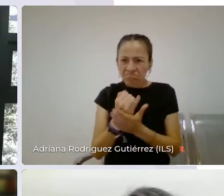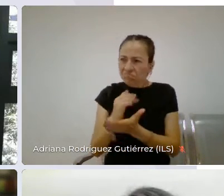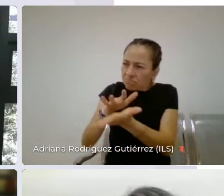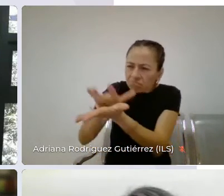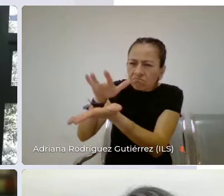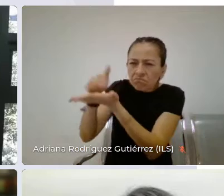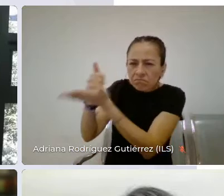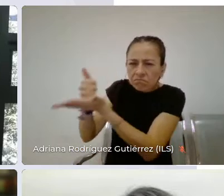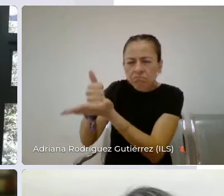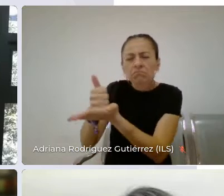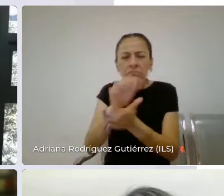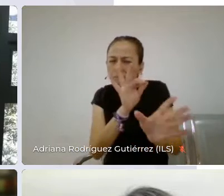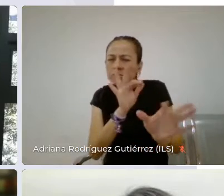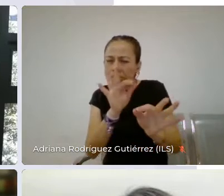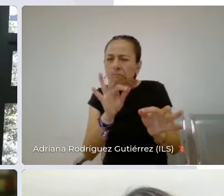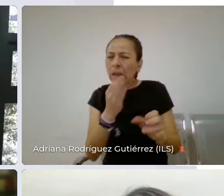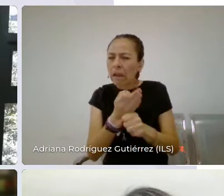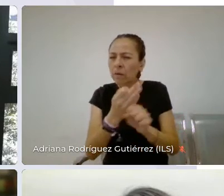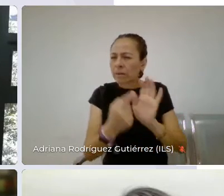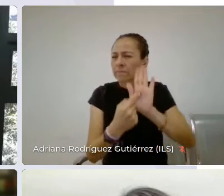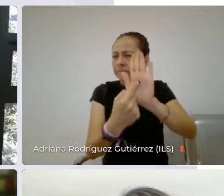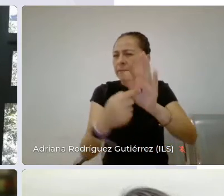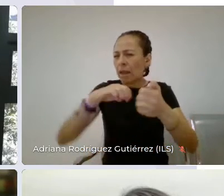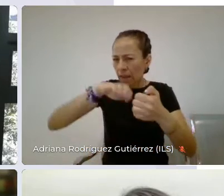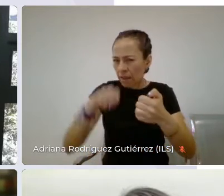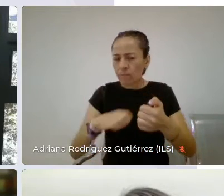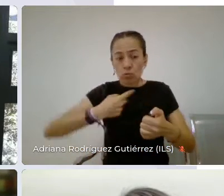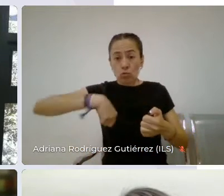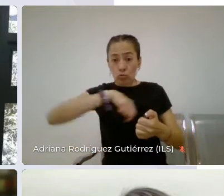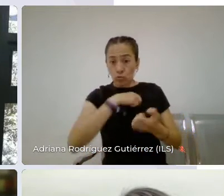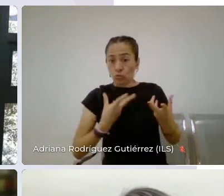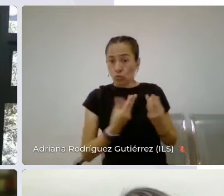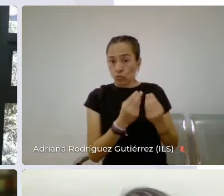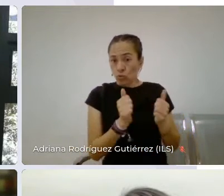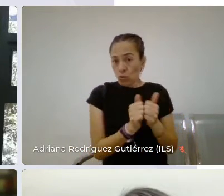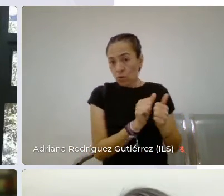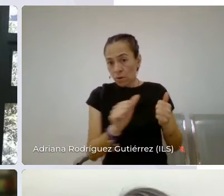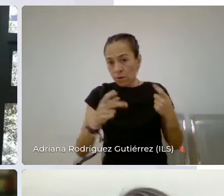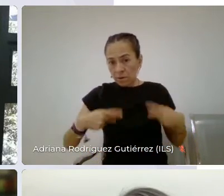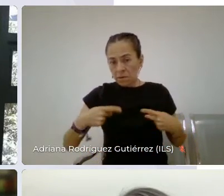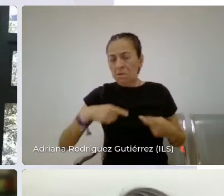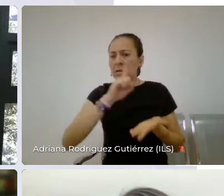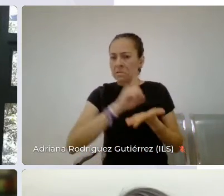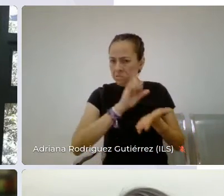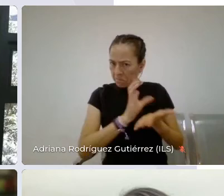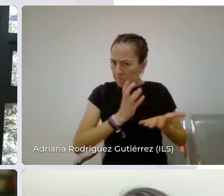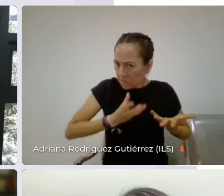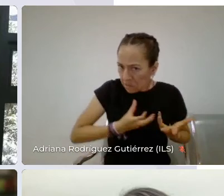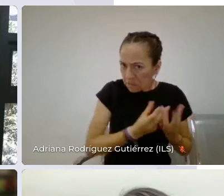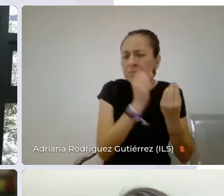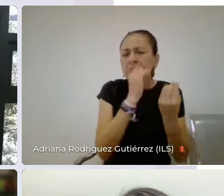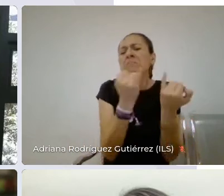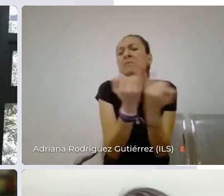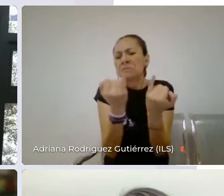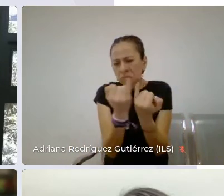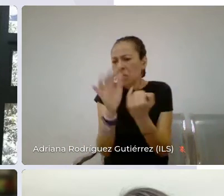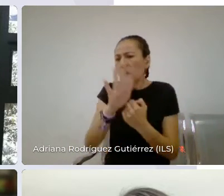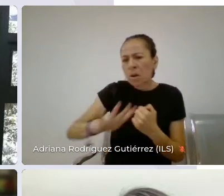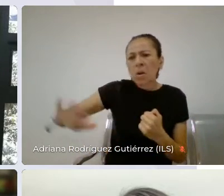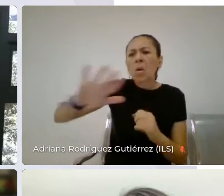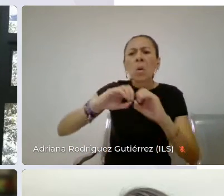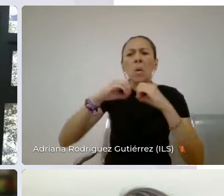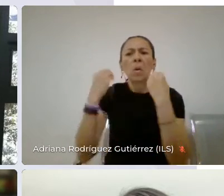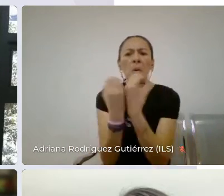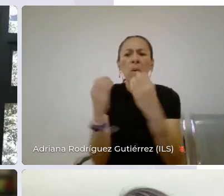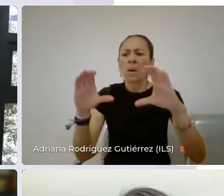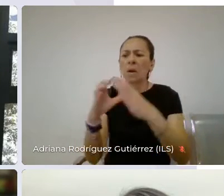trabajando, por ejemplo, con personas con discapacidad, en donde en alianza con organizaciones de la sociedad civil hemos trabajado